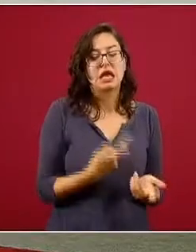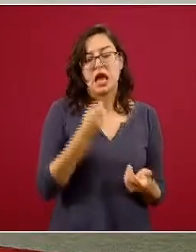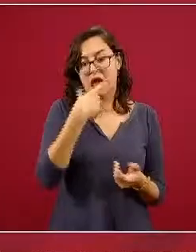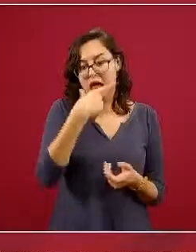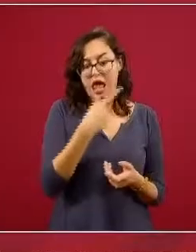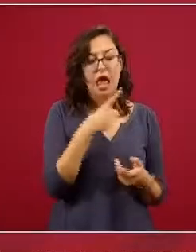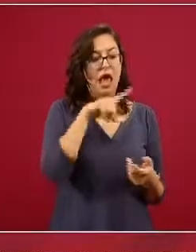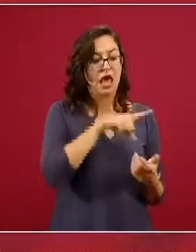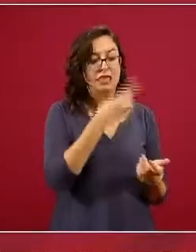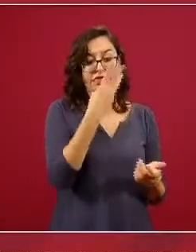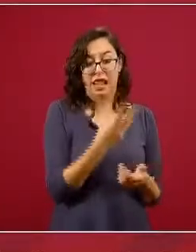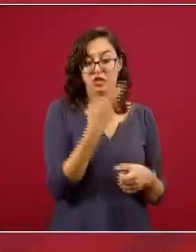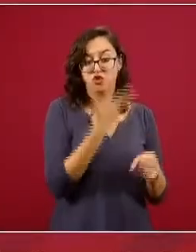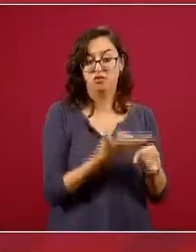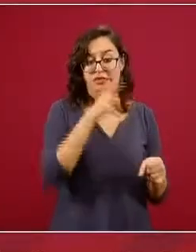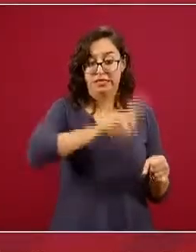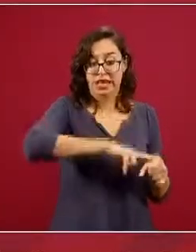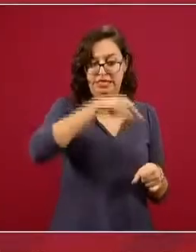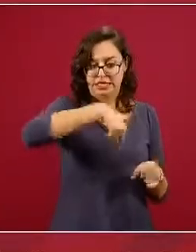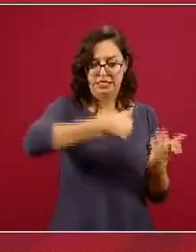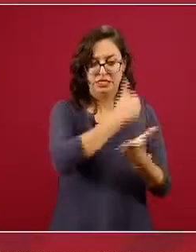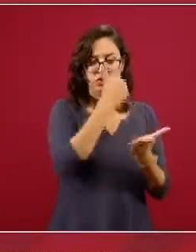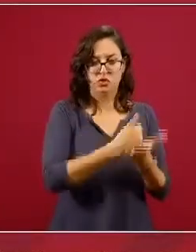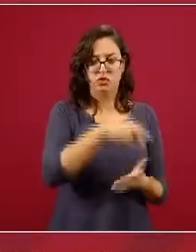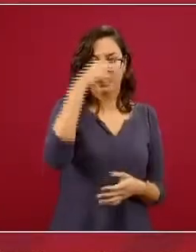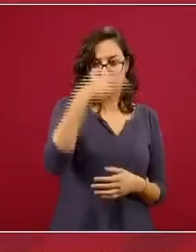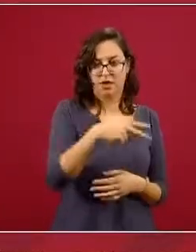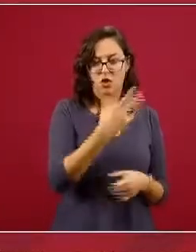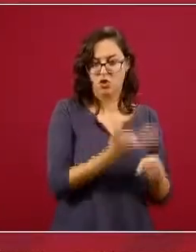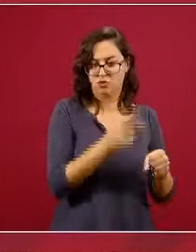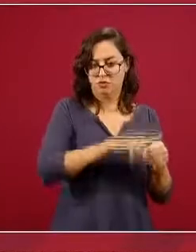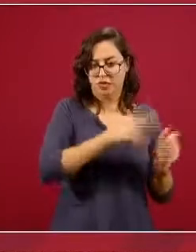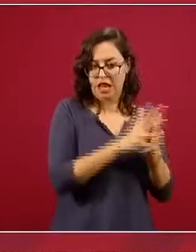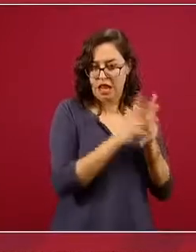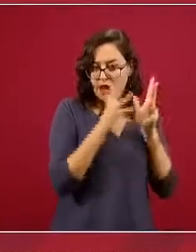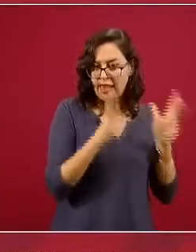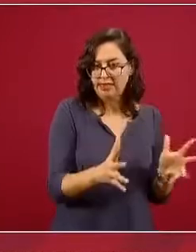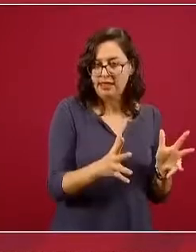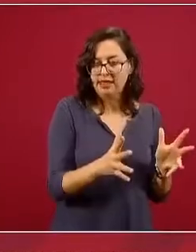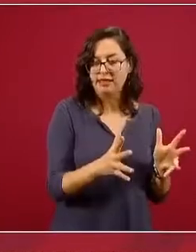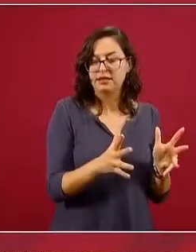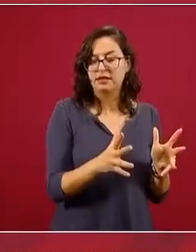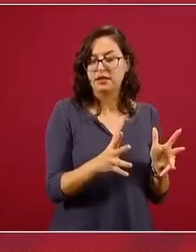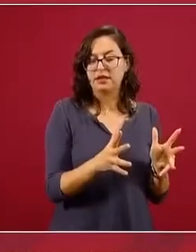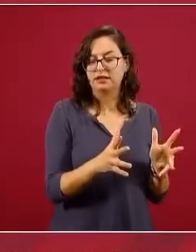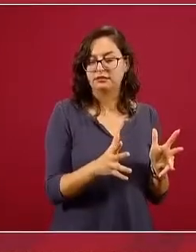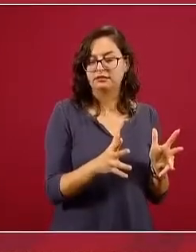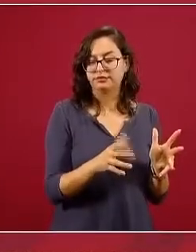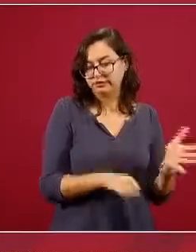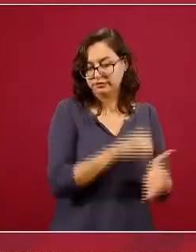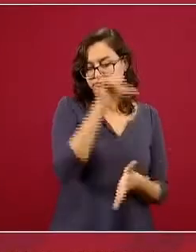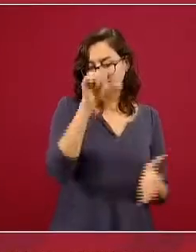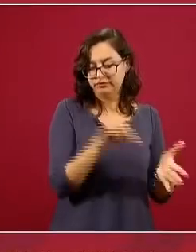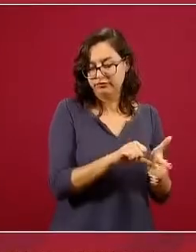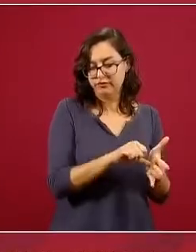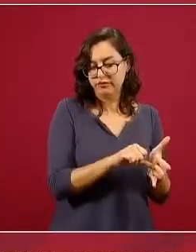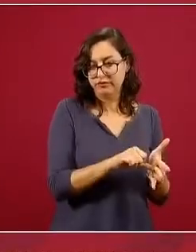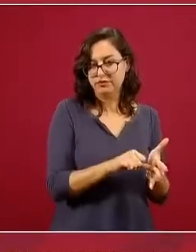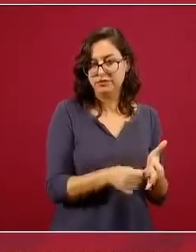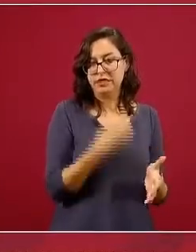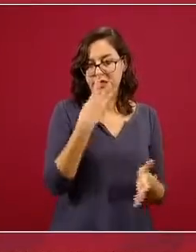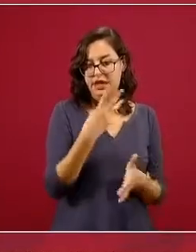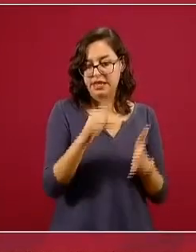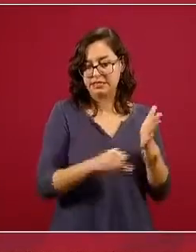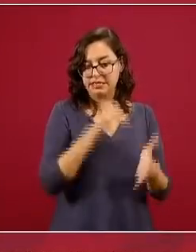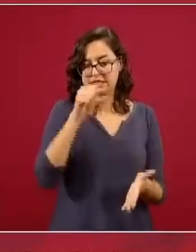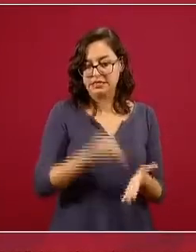federales que están en la Ciudad de México, hospitales grandes, y la zona metropolitana, de 3 centros